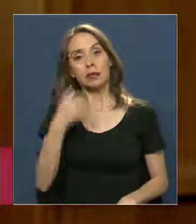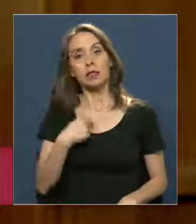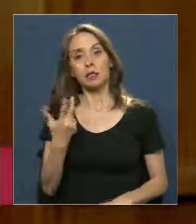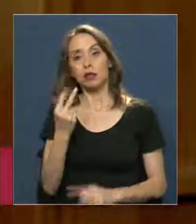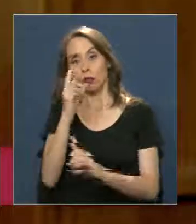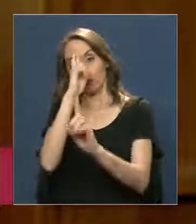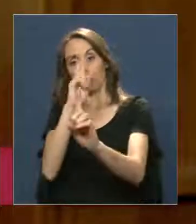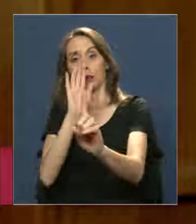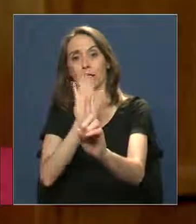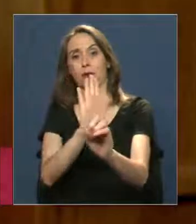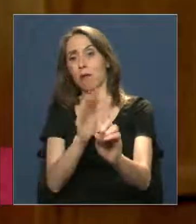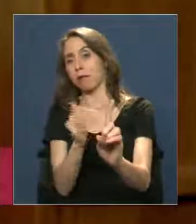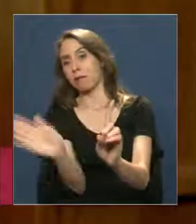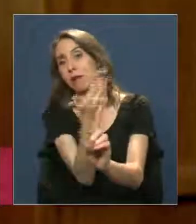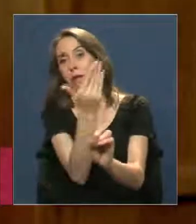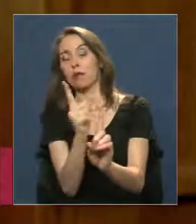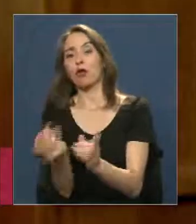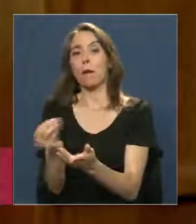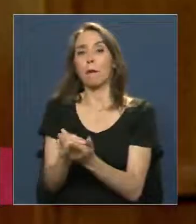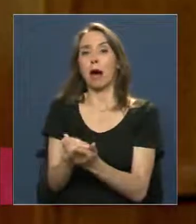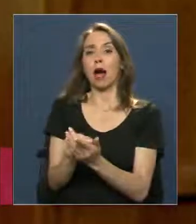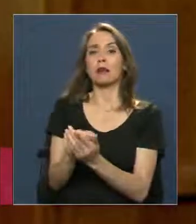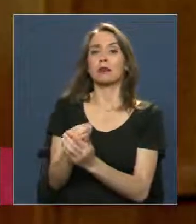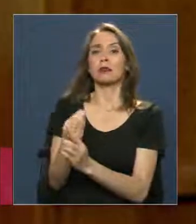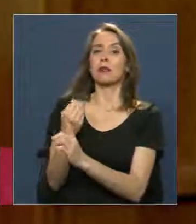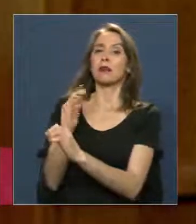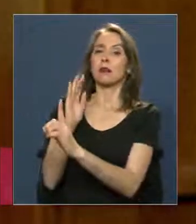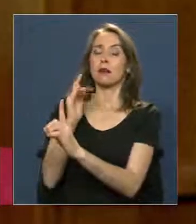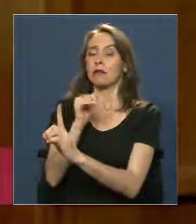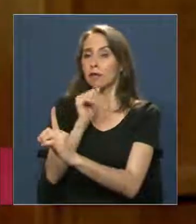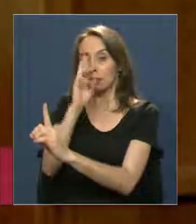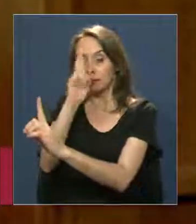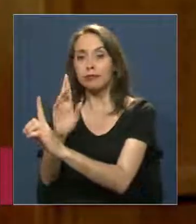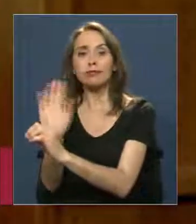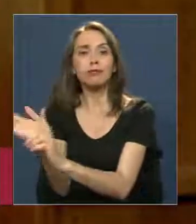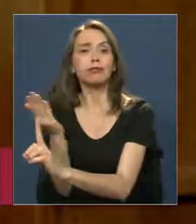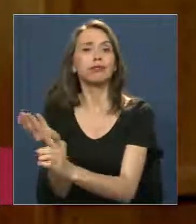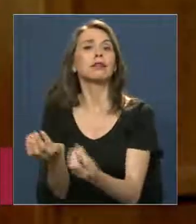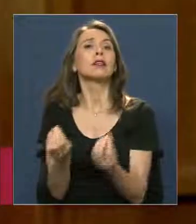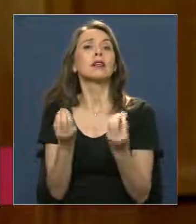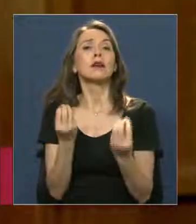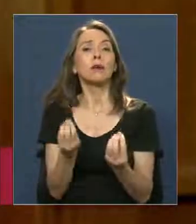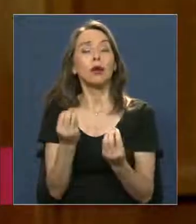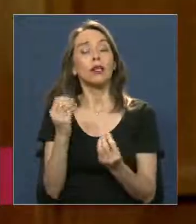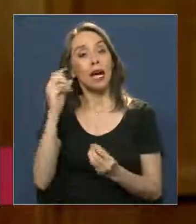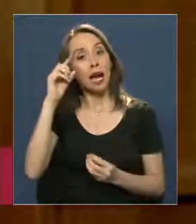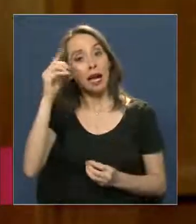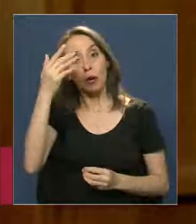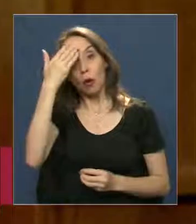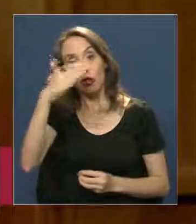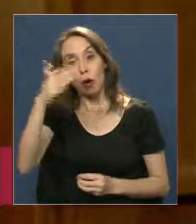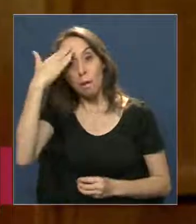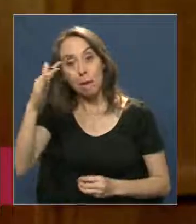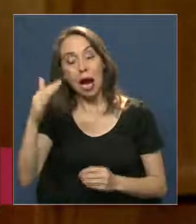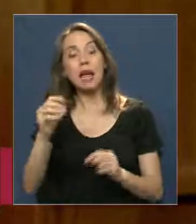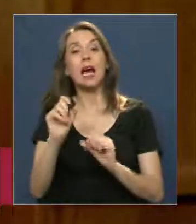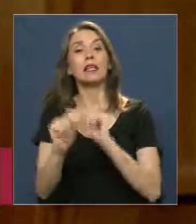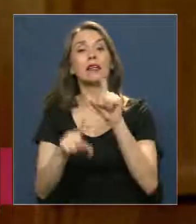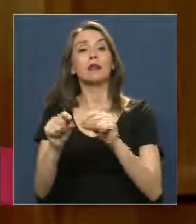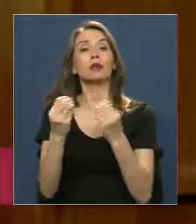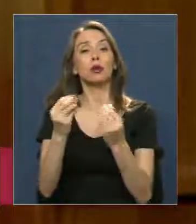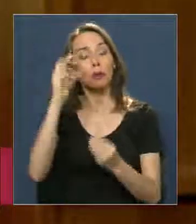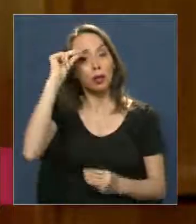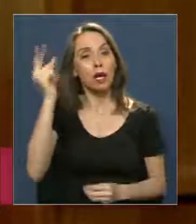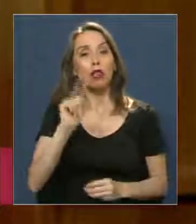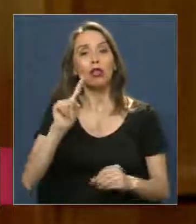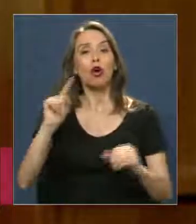intolerancia. Soy de la idea que los males se combaten con buenas ideas y no con cárcel. Yo creo que la cárcel jamás ha sido